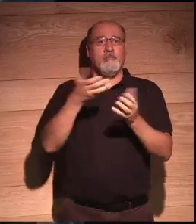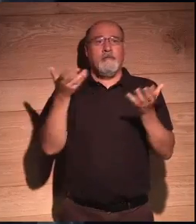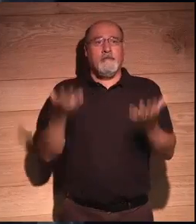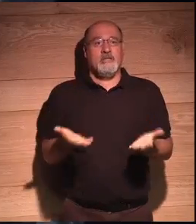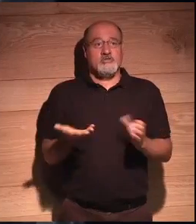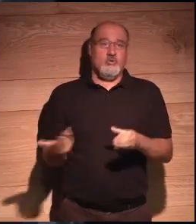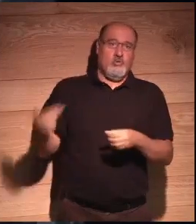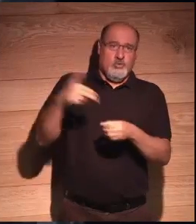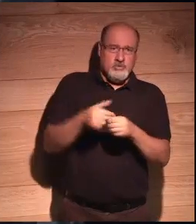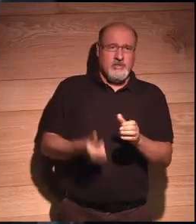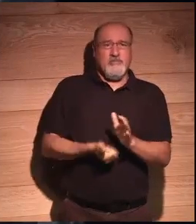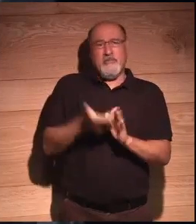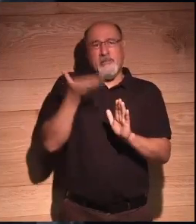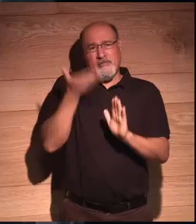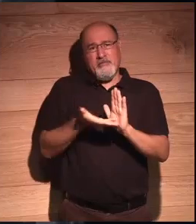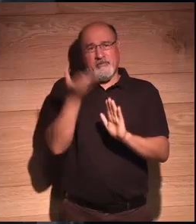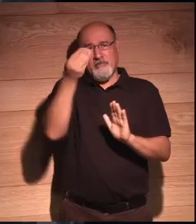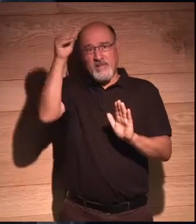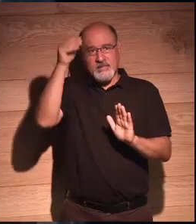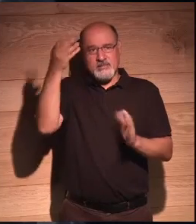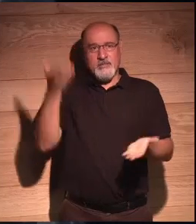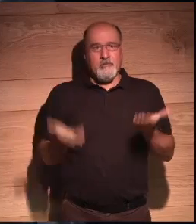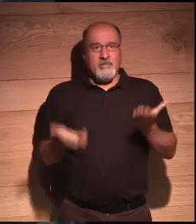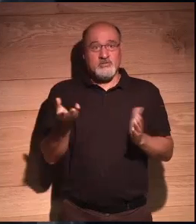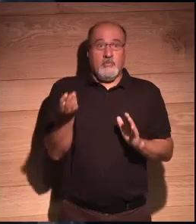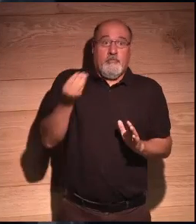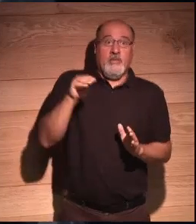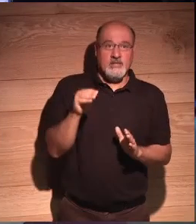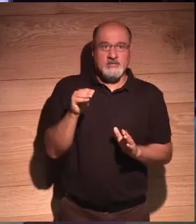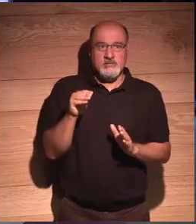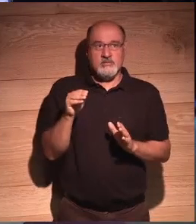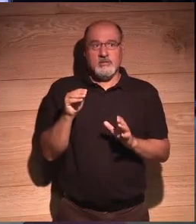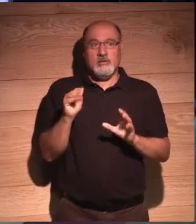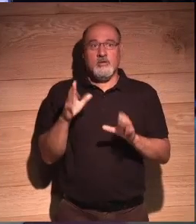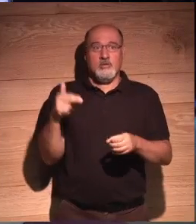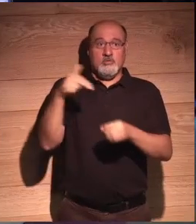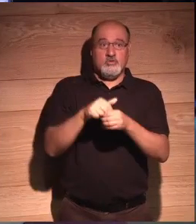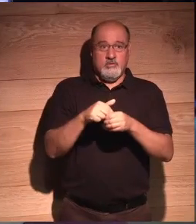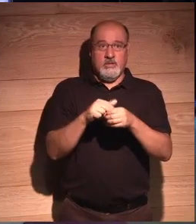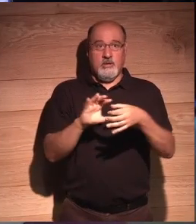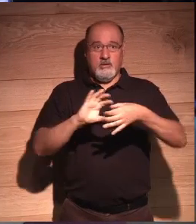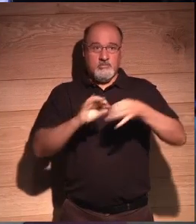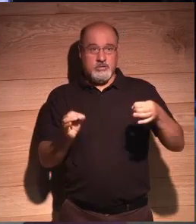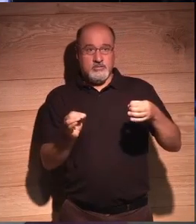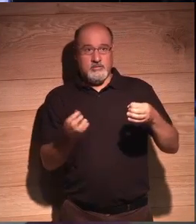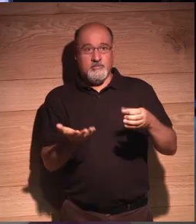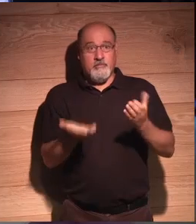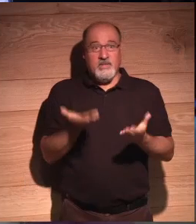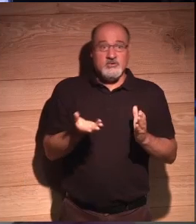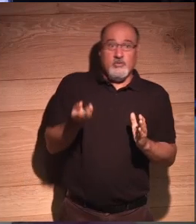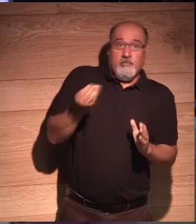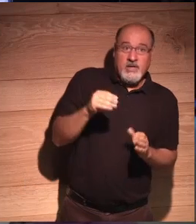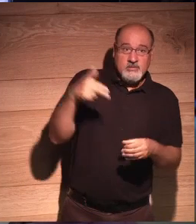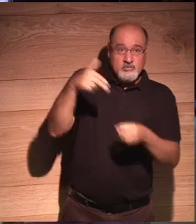peso, tenemos que meter más combustible, pero como metemos más combustible, tenemos más peso y para eso tenemos que meter más combustible. Durante muchísimos años se